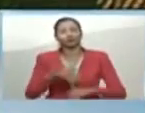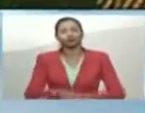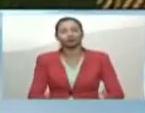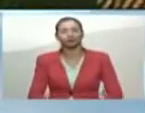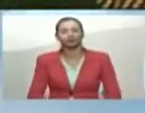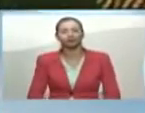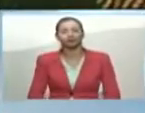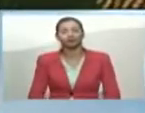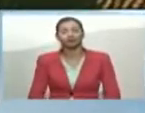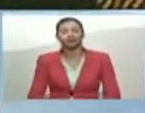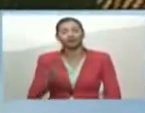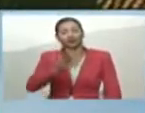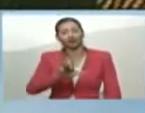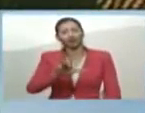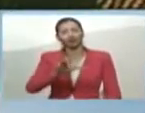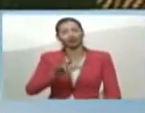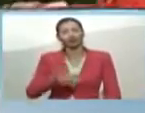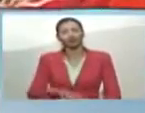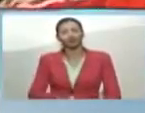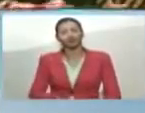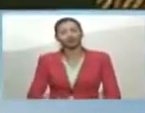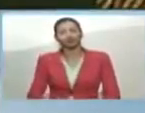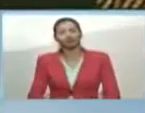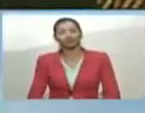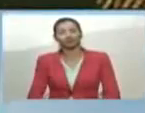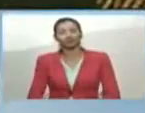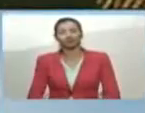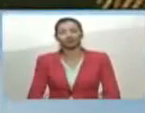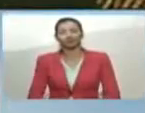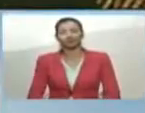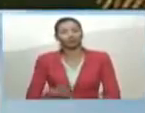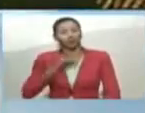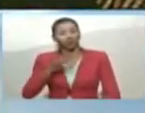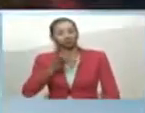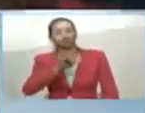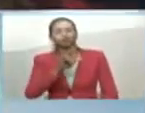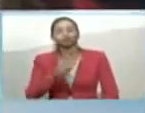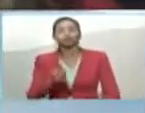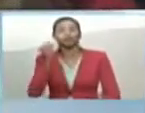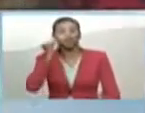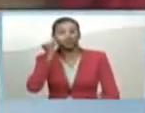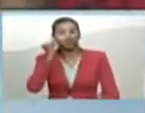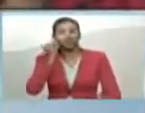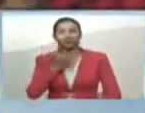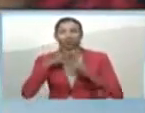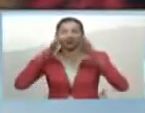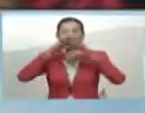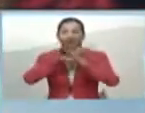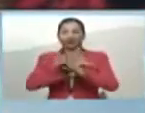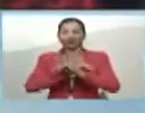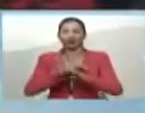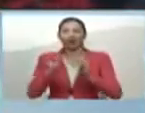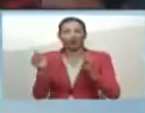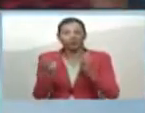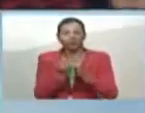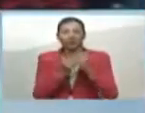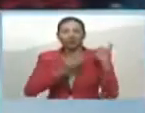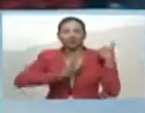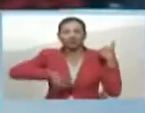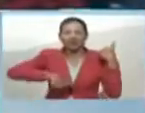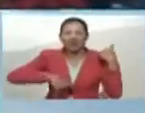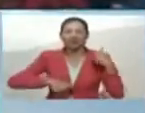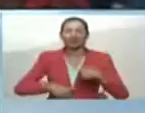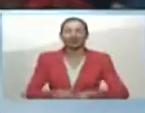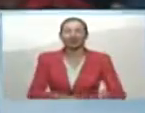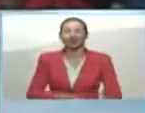Déjate querer, mujer, Angeli. Buenas noches, camarada presidente